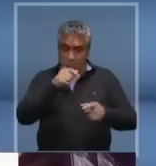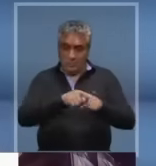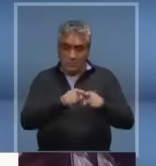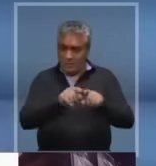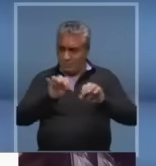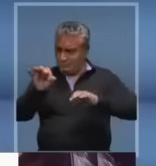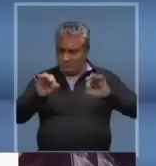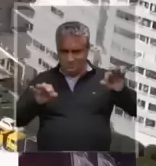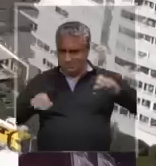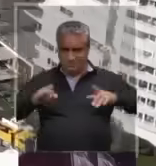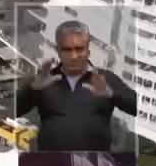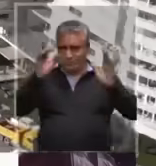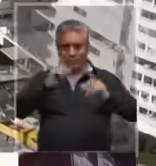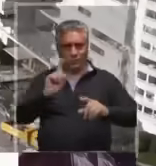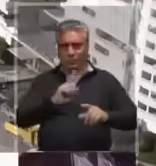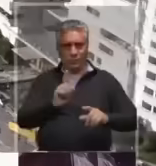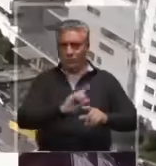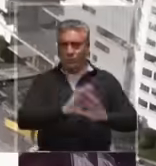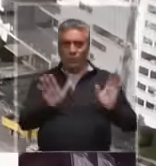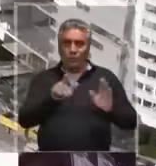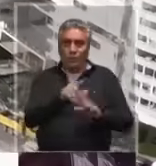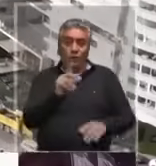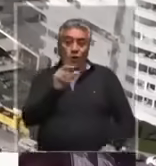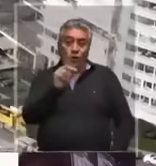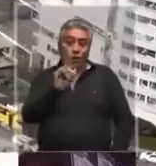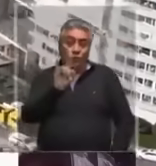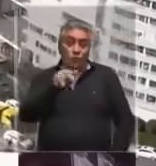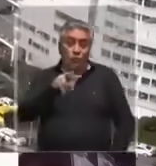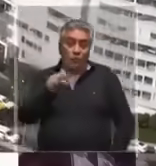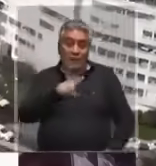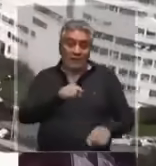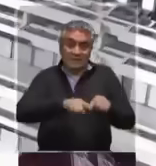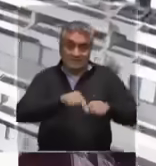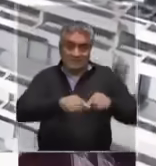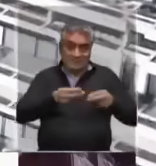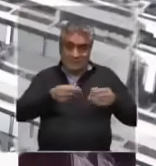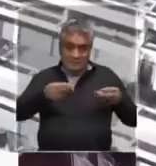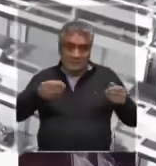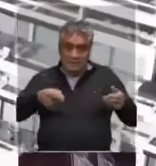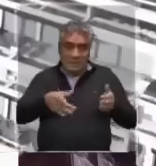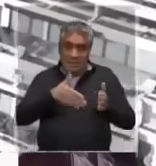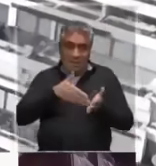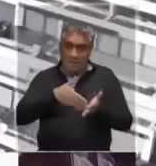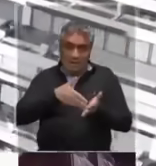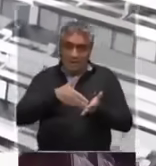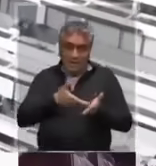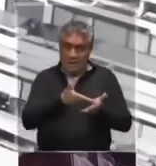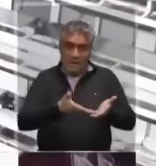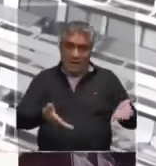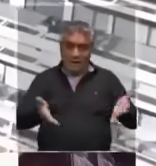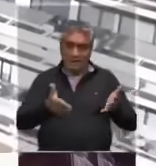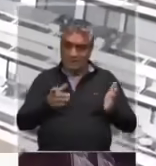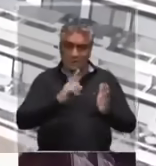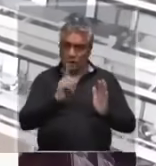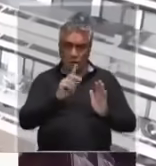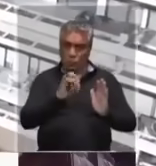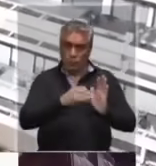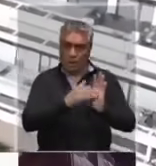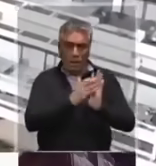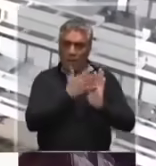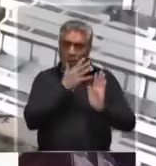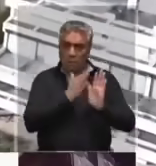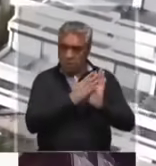y por tratarse de dunas, de un sistema tan frágil y erosionable como las dunas, que